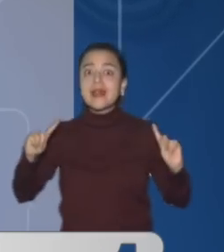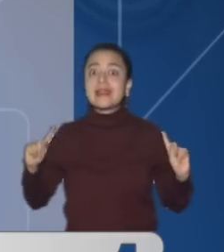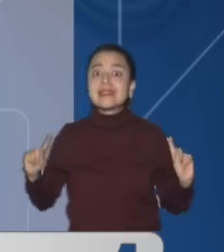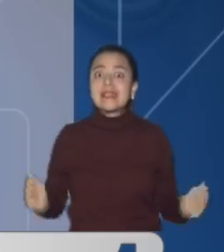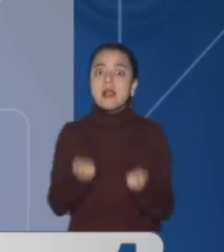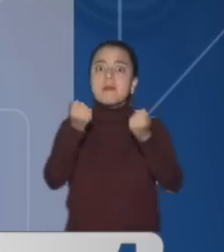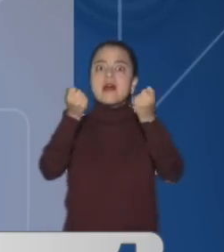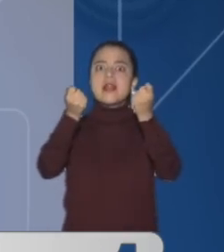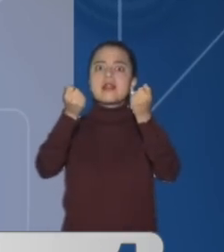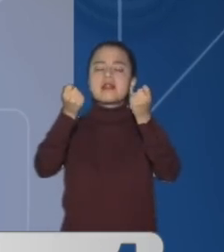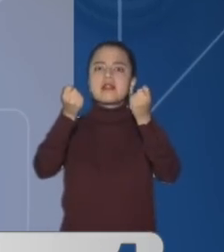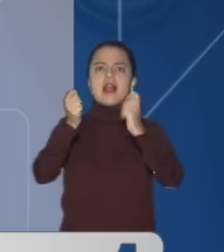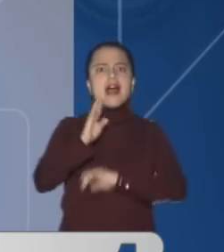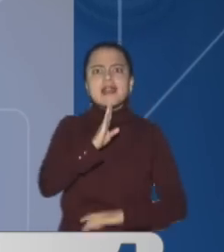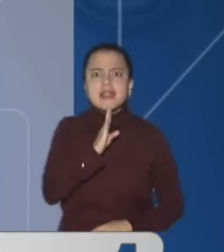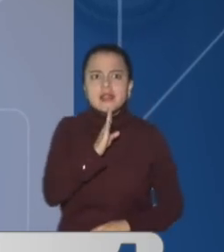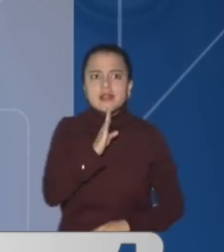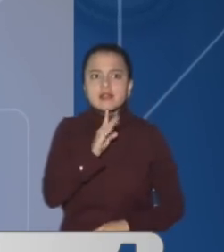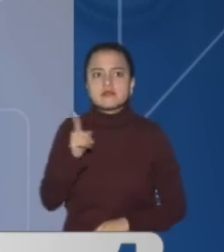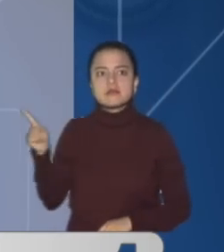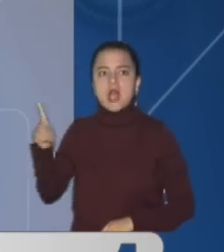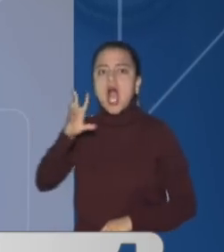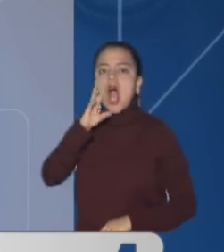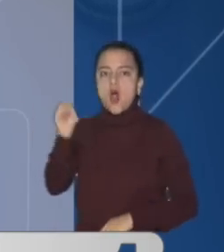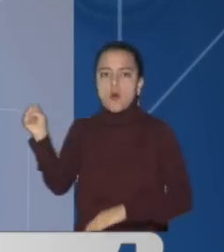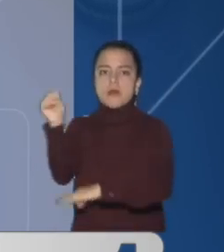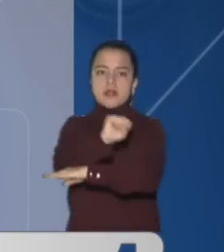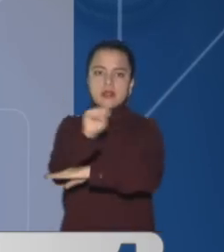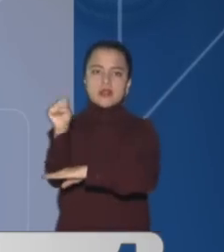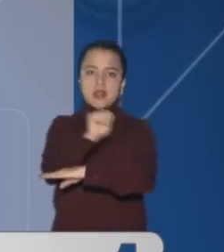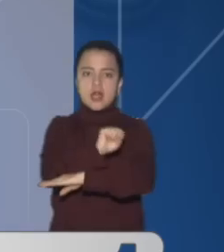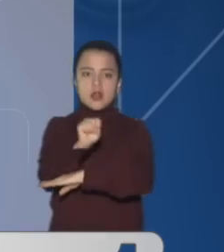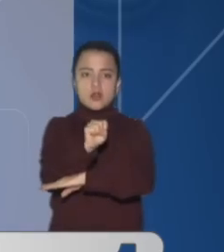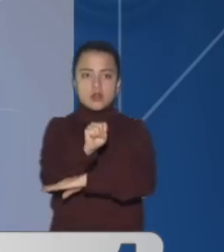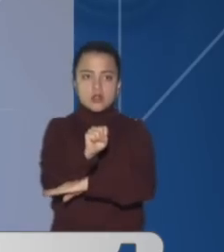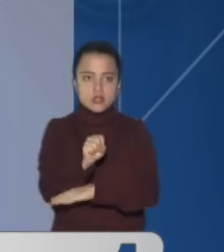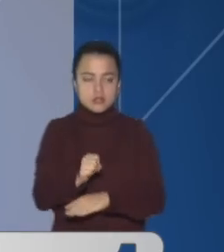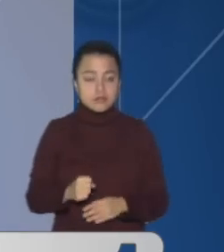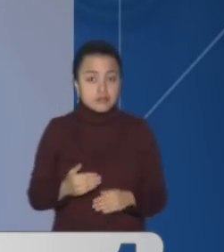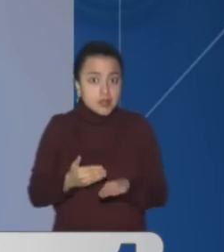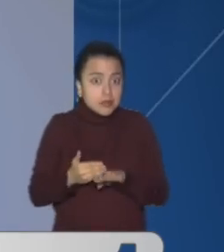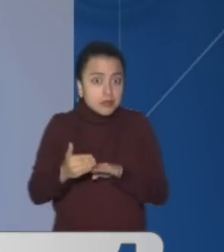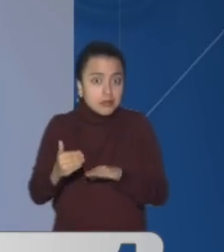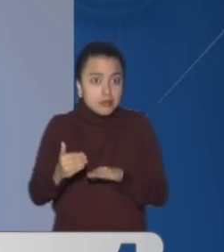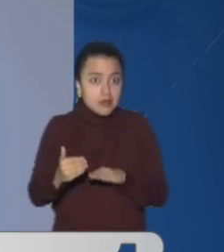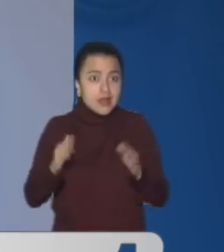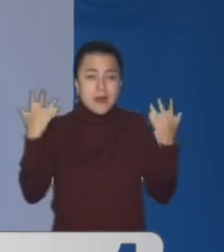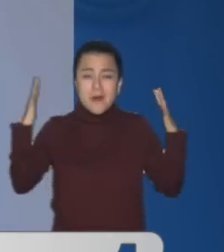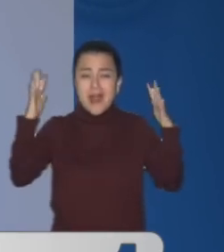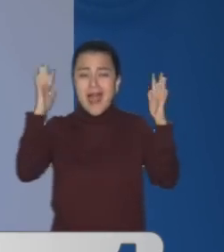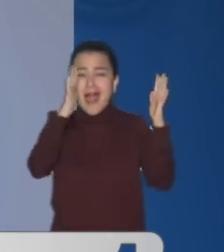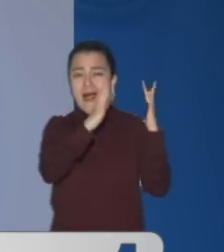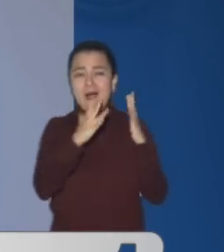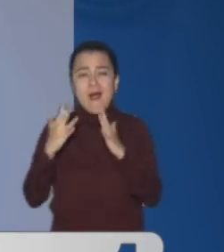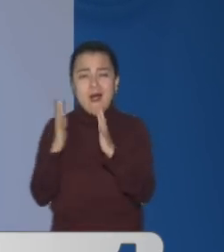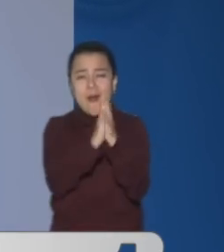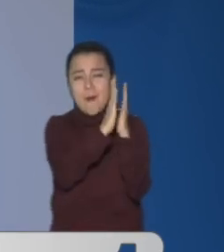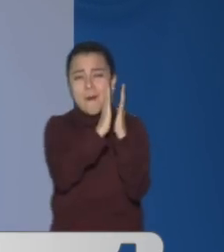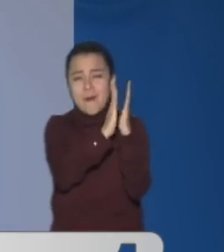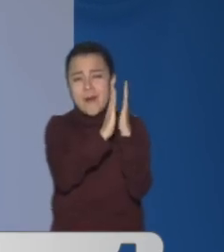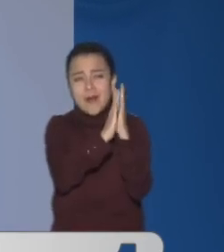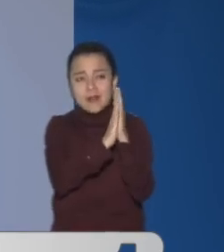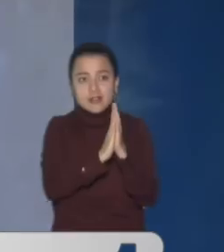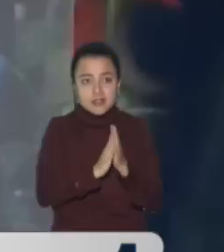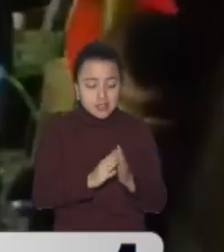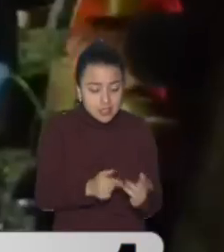había accidentado sobre esta vía. Luego, en medio de aplausos, logró salir con vida, fue conducido hasta